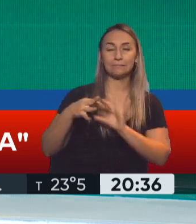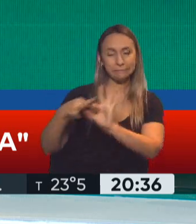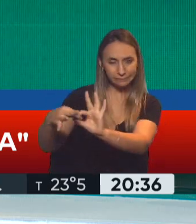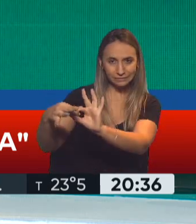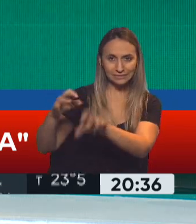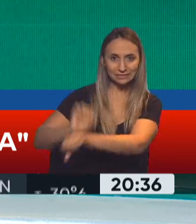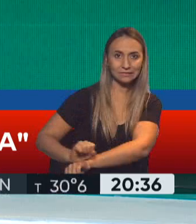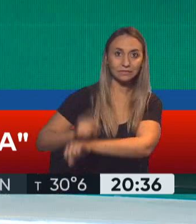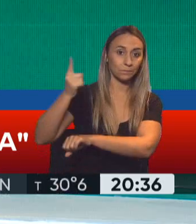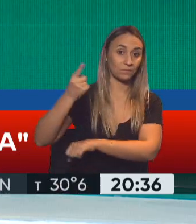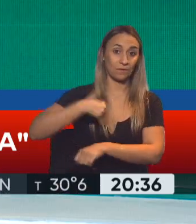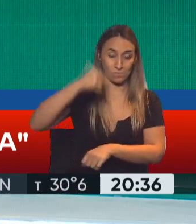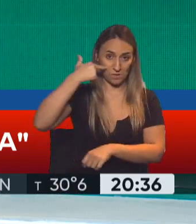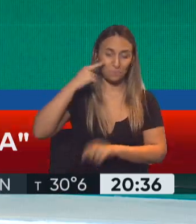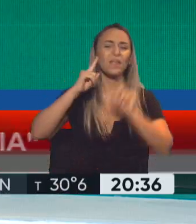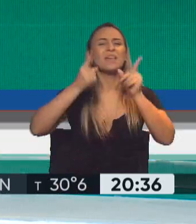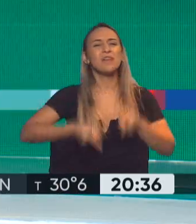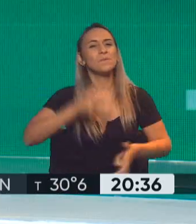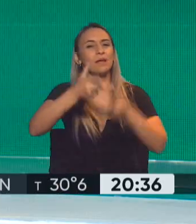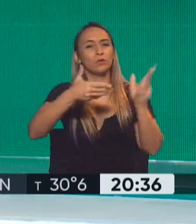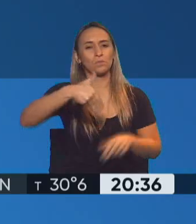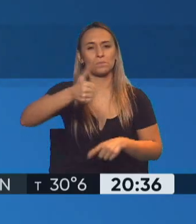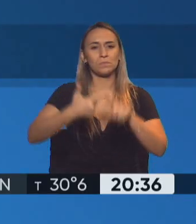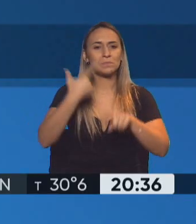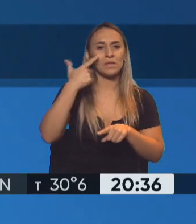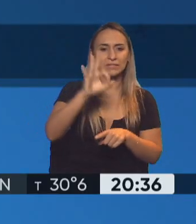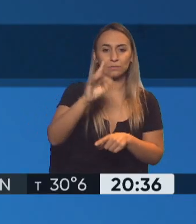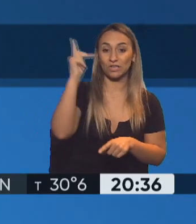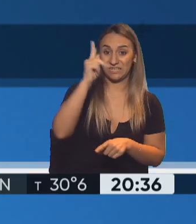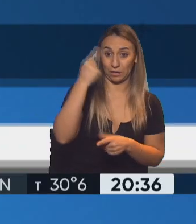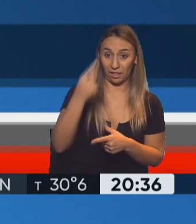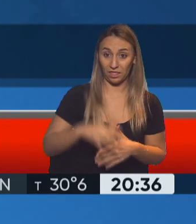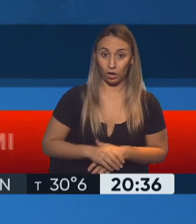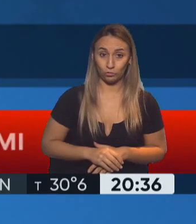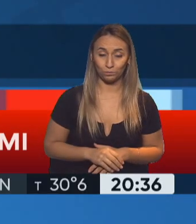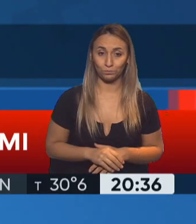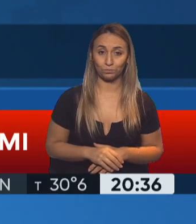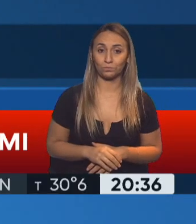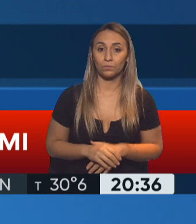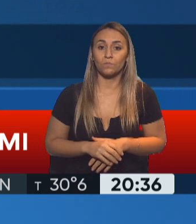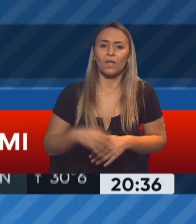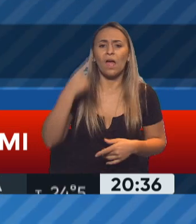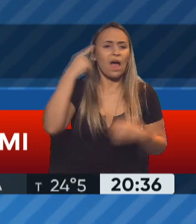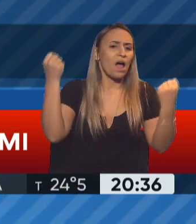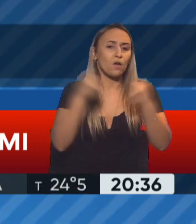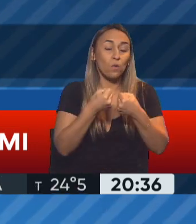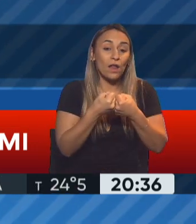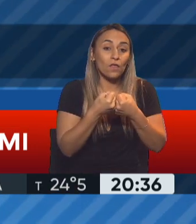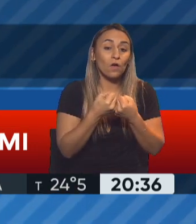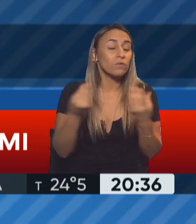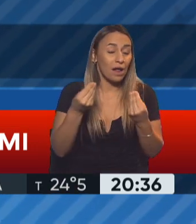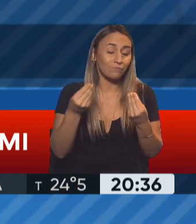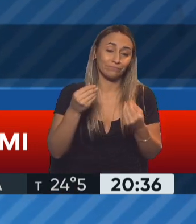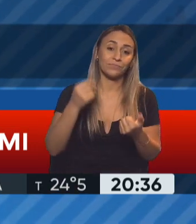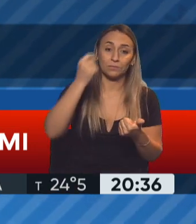máximo kirchner se refirió a la deuda esto decía hoy hay un acuerdo vigente que es el acuerdo que dejo mauricio macri